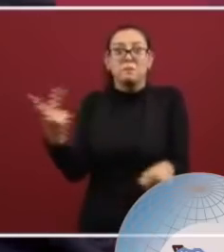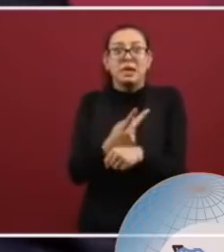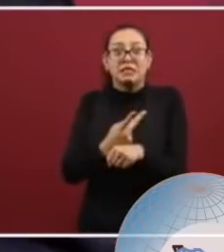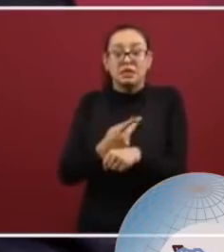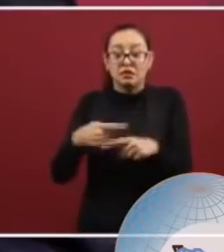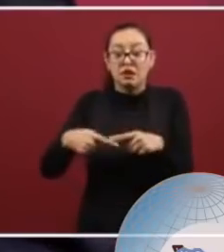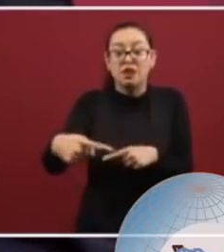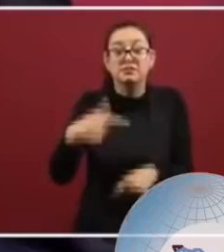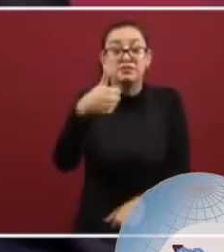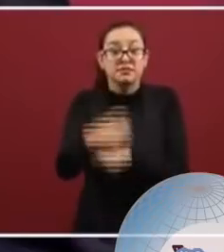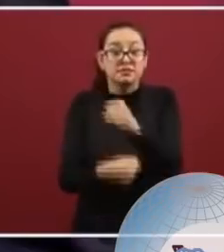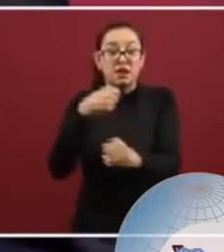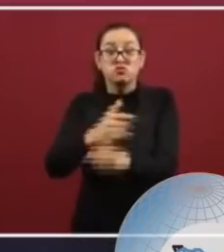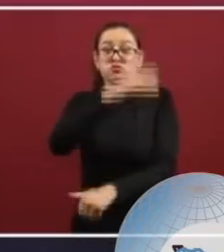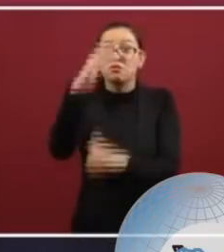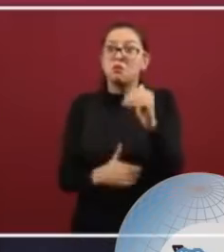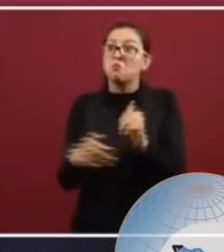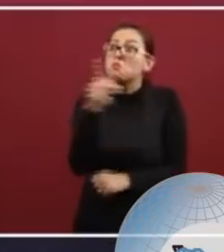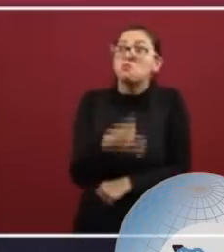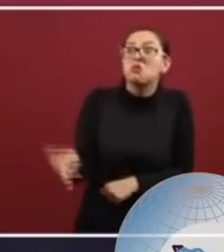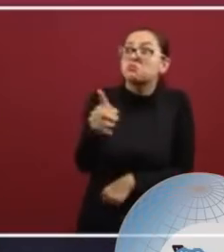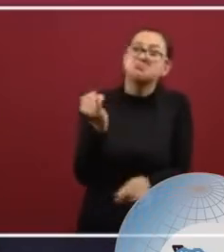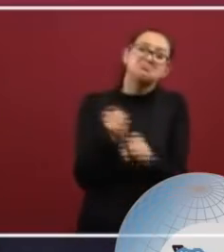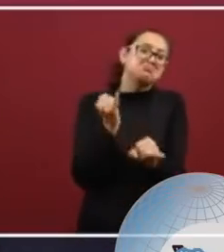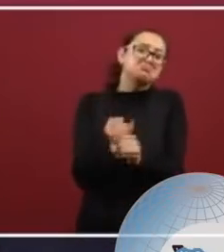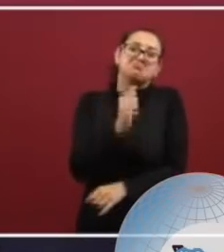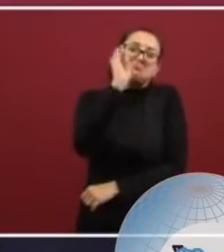van a tener internet los pueblos.